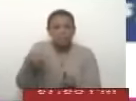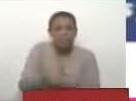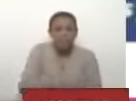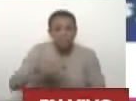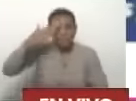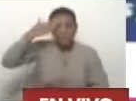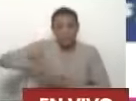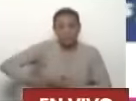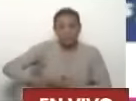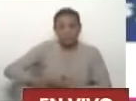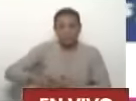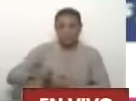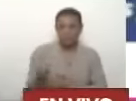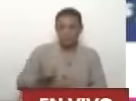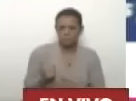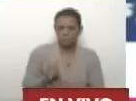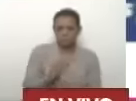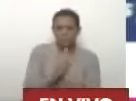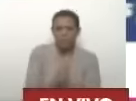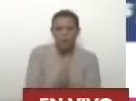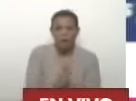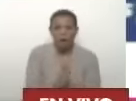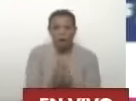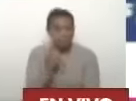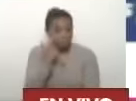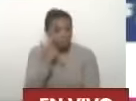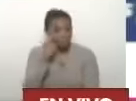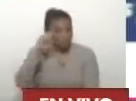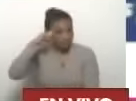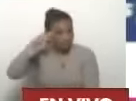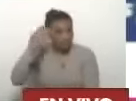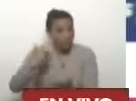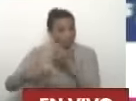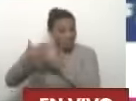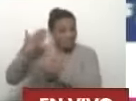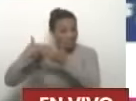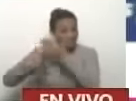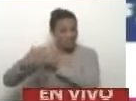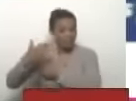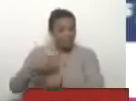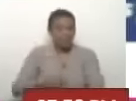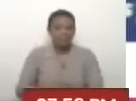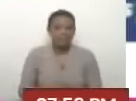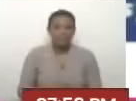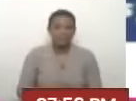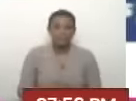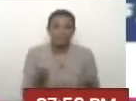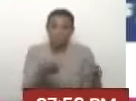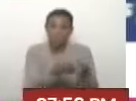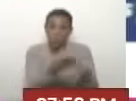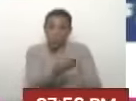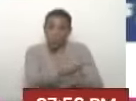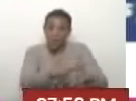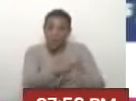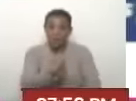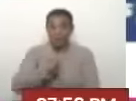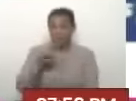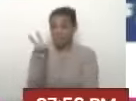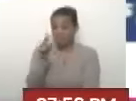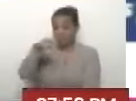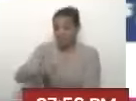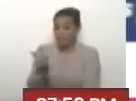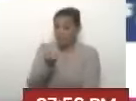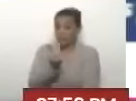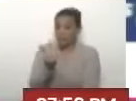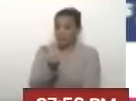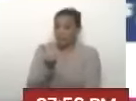paramilitar, parapolicial. Tenemos que tener eso como referencia. Así que Venezuela se